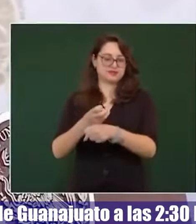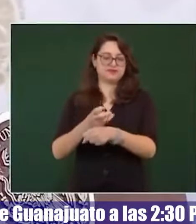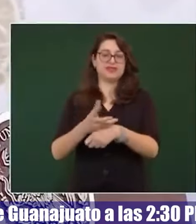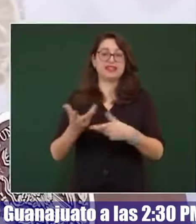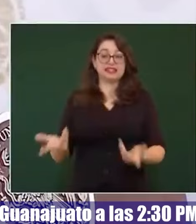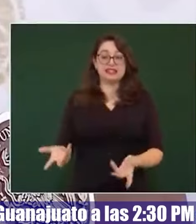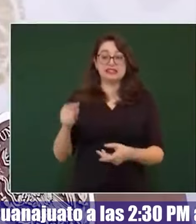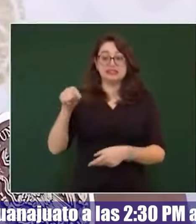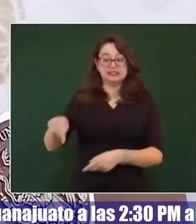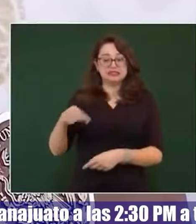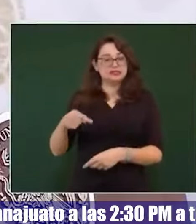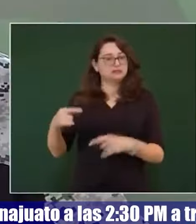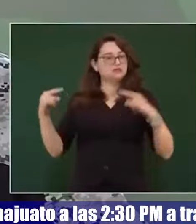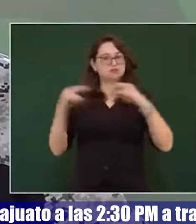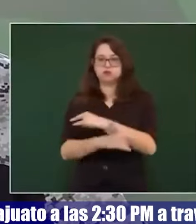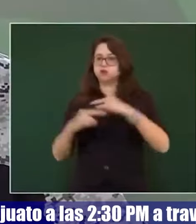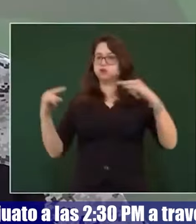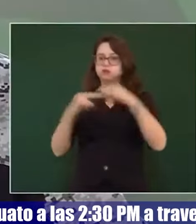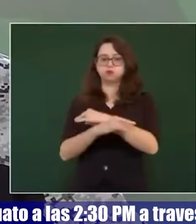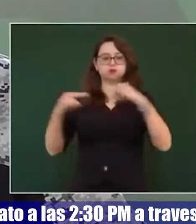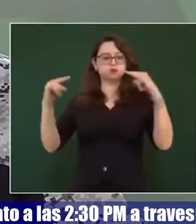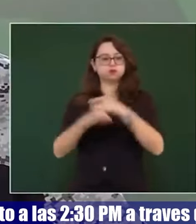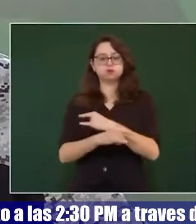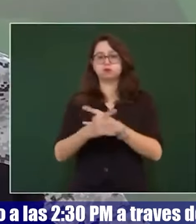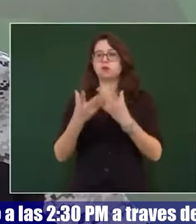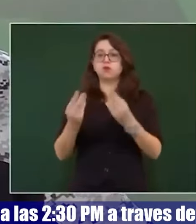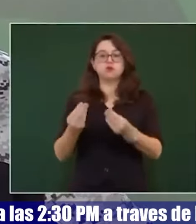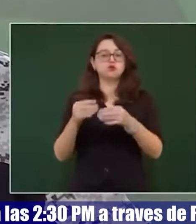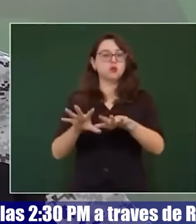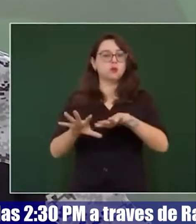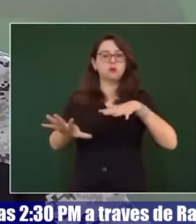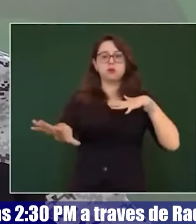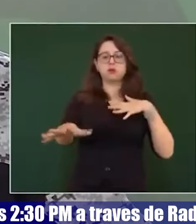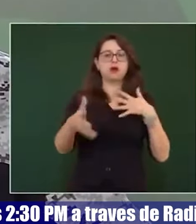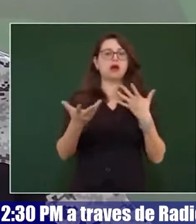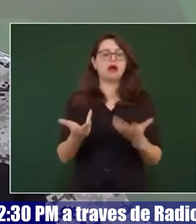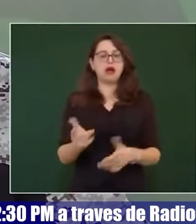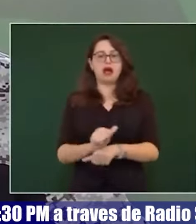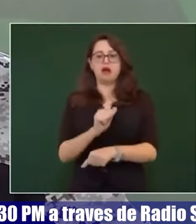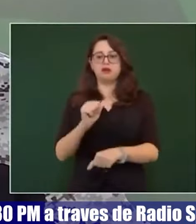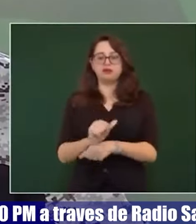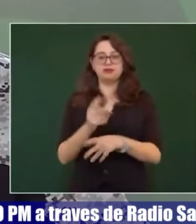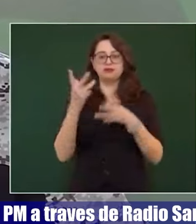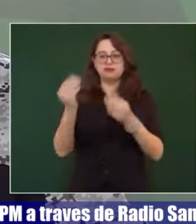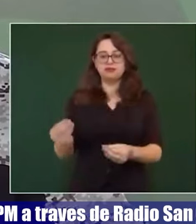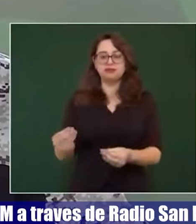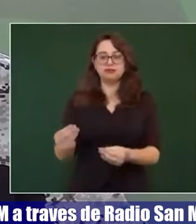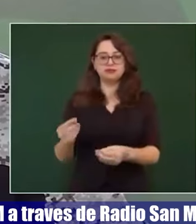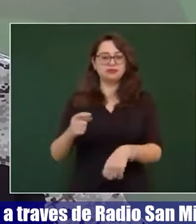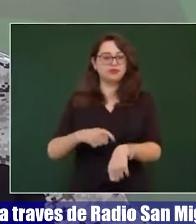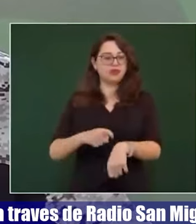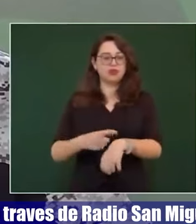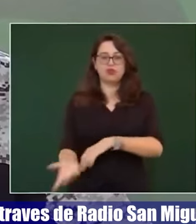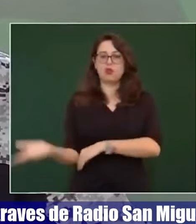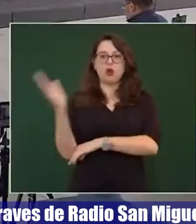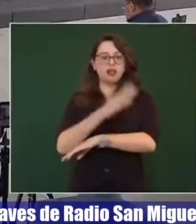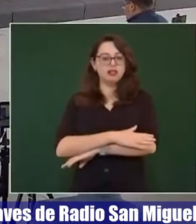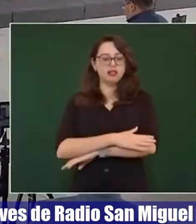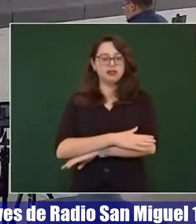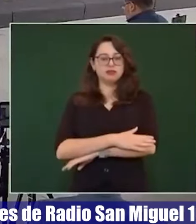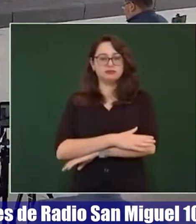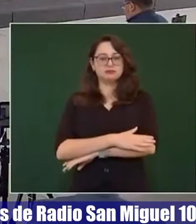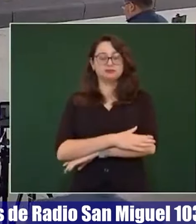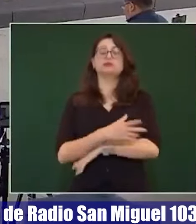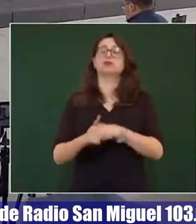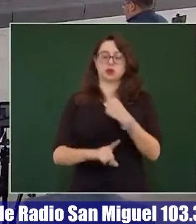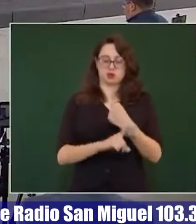Hermosillo o en la Colima Guadalajara hombre es un desastre el país en materia de